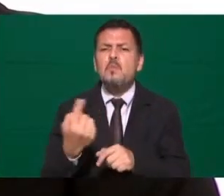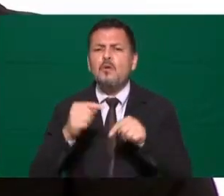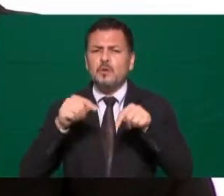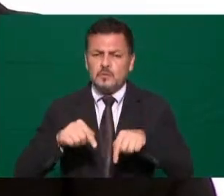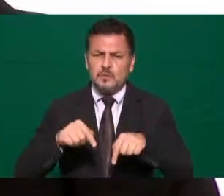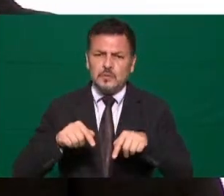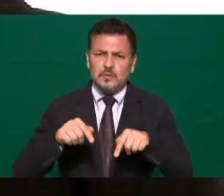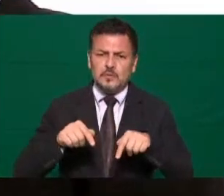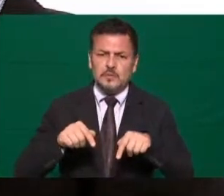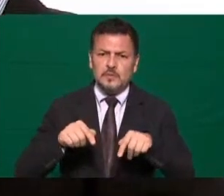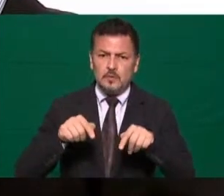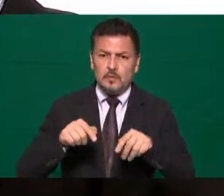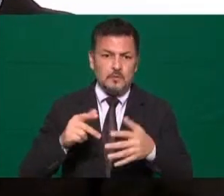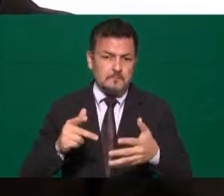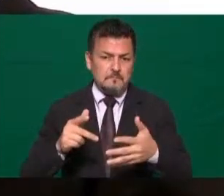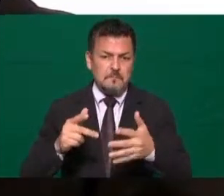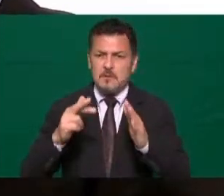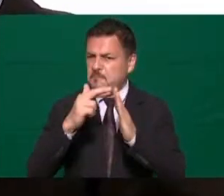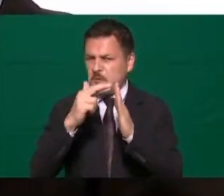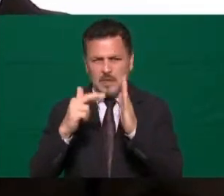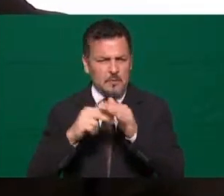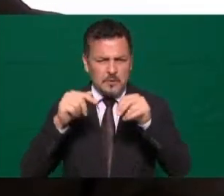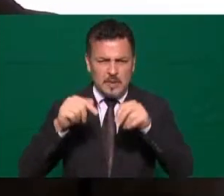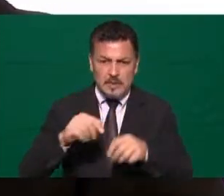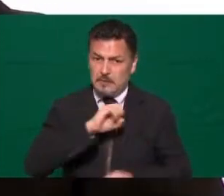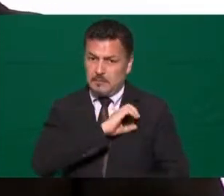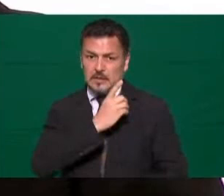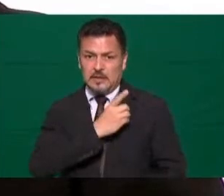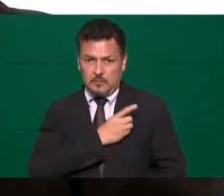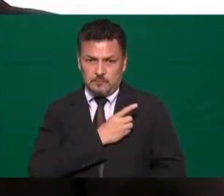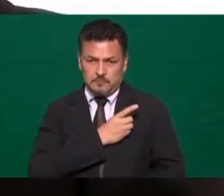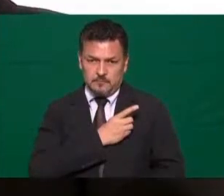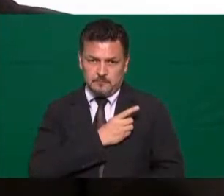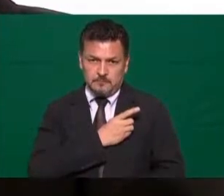aplicará un protocolo de salud.